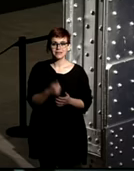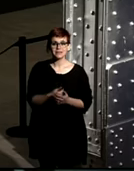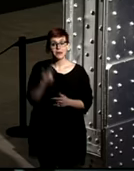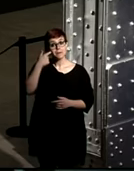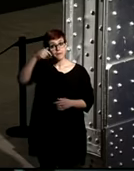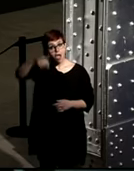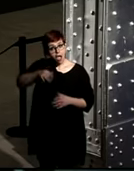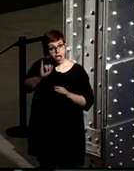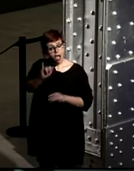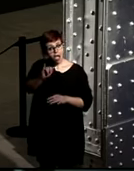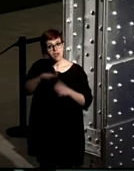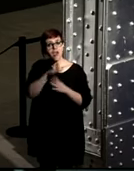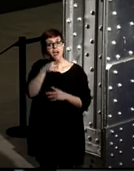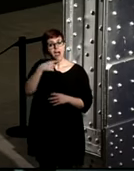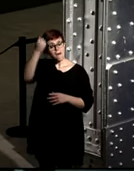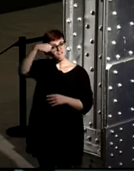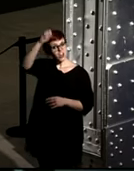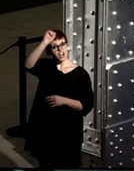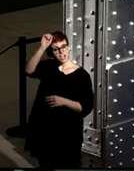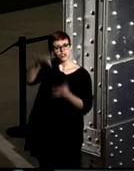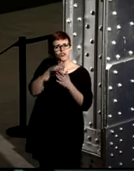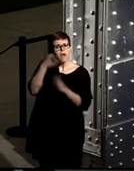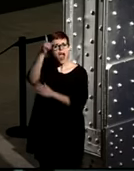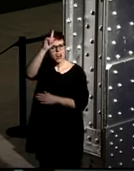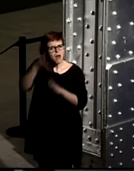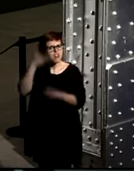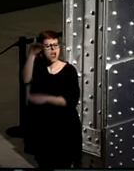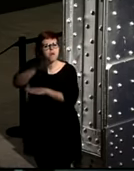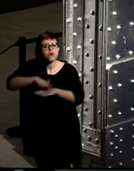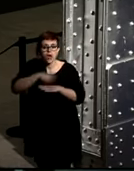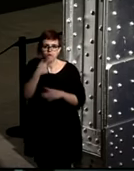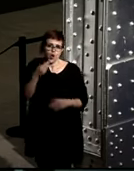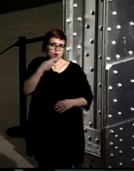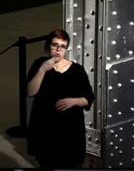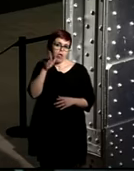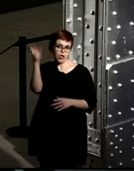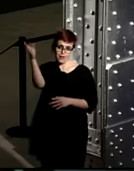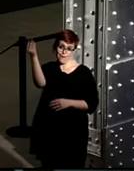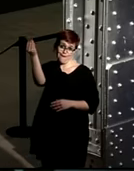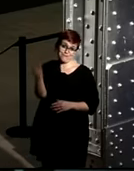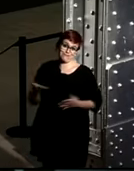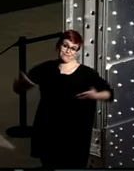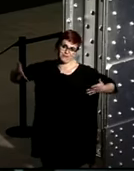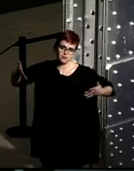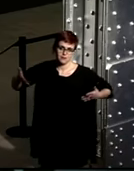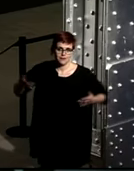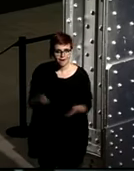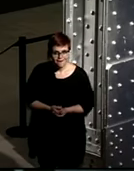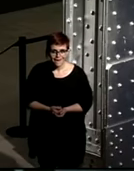Pues aquí estoy, en Berlín. ¿Y por qué elegiste Alemania? Bueno, por la comida y por el clima.